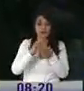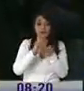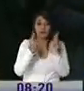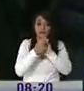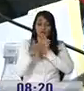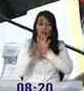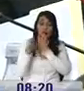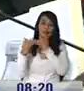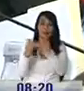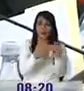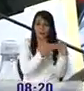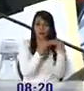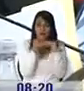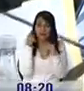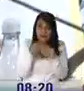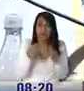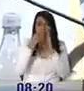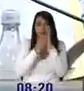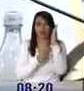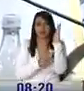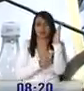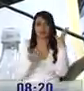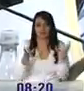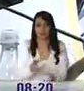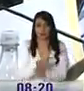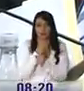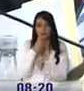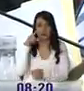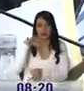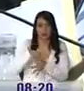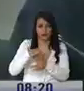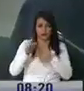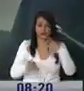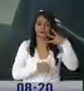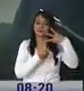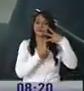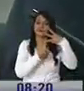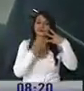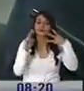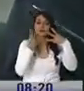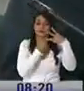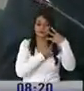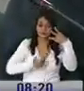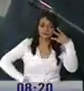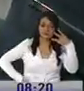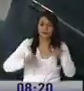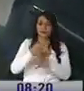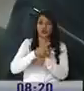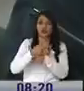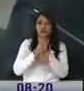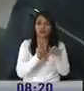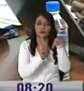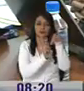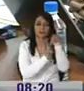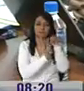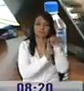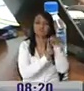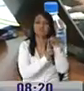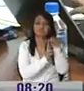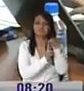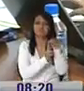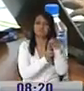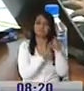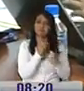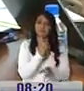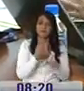Democracia brinda seguridad a la función electoral mientras que Edwin jarrín vicepresidente del Consejo de participación ciudadana Consideró